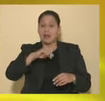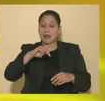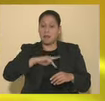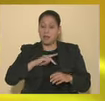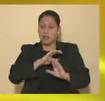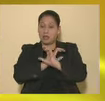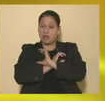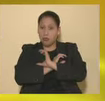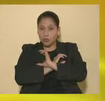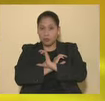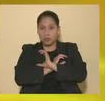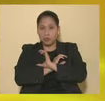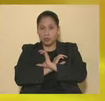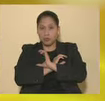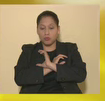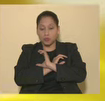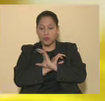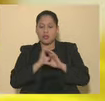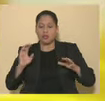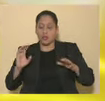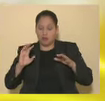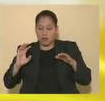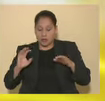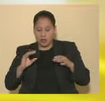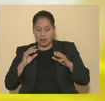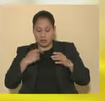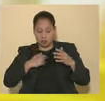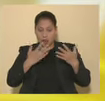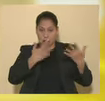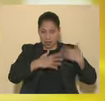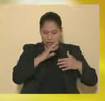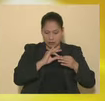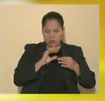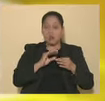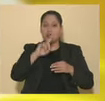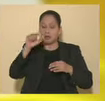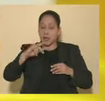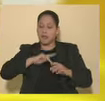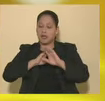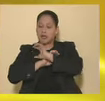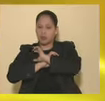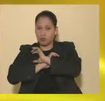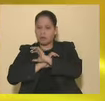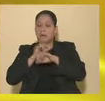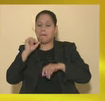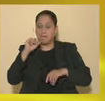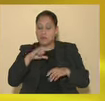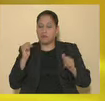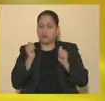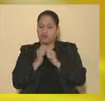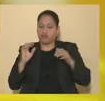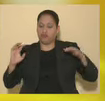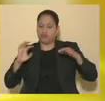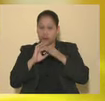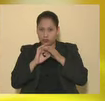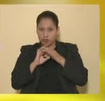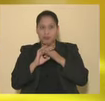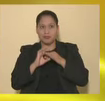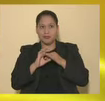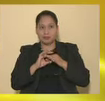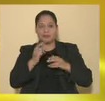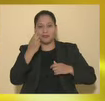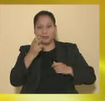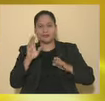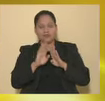ser congruente con las palabras. Claro. Ahora, entonces no es un ejemplo, sino una